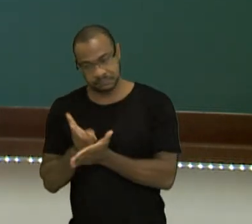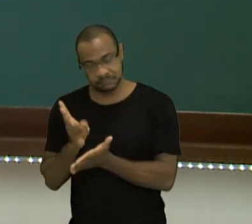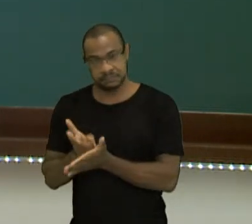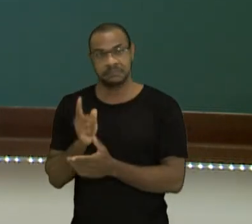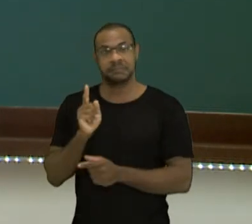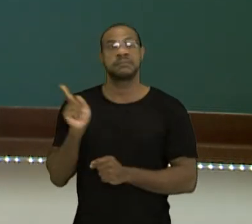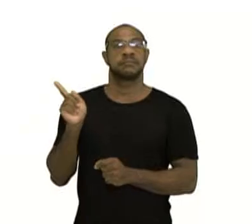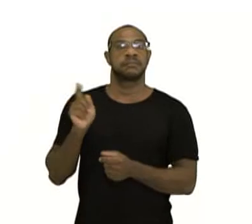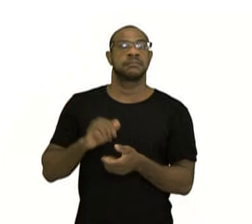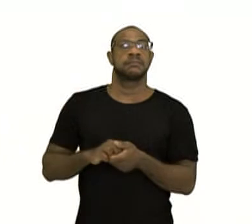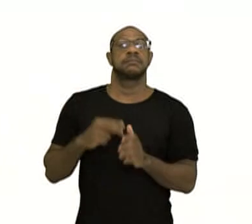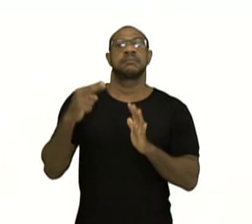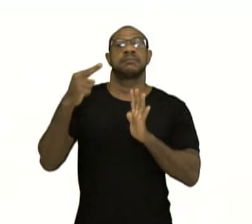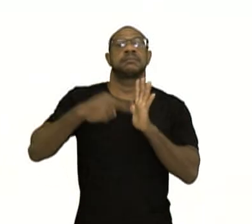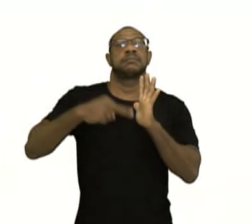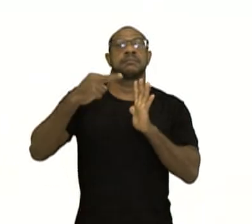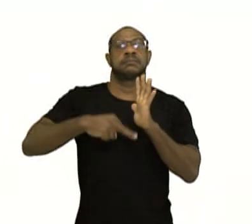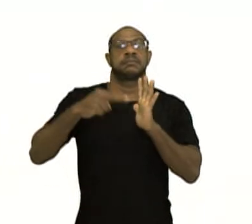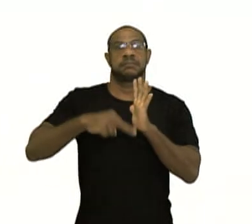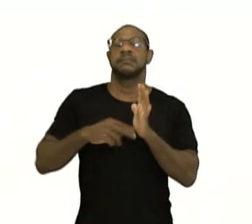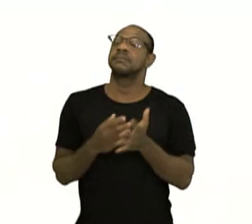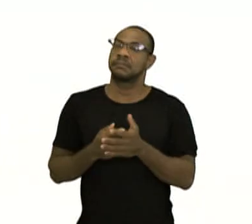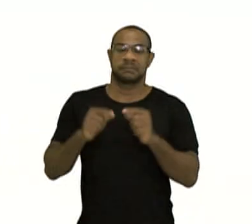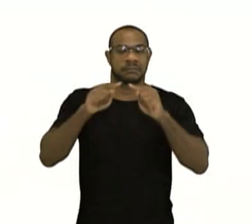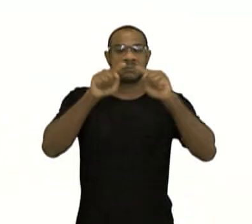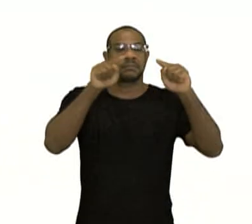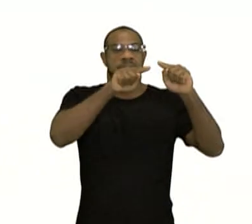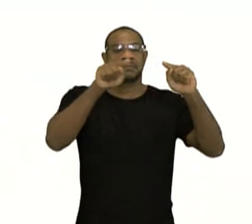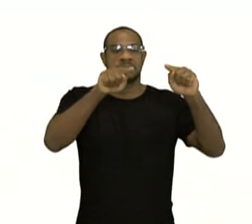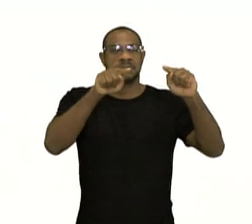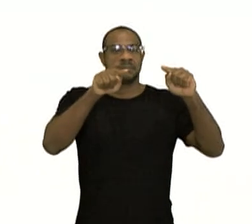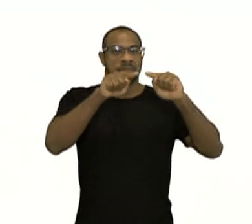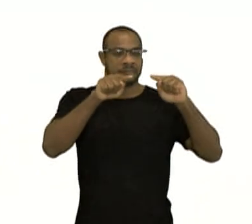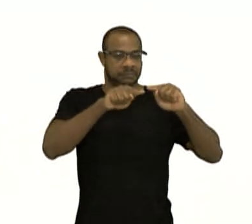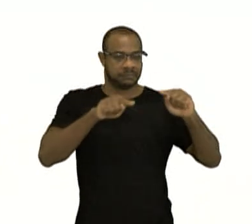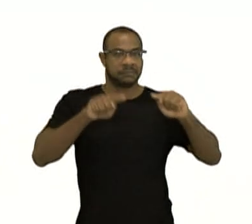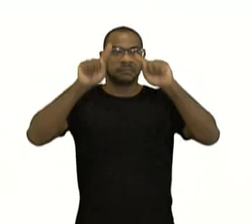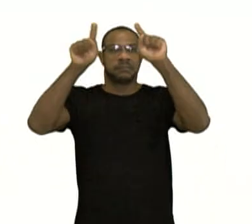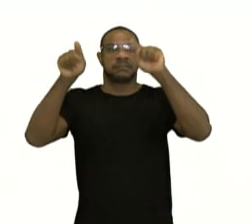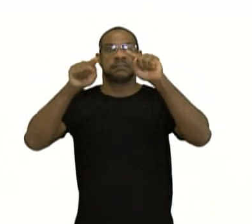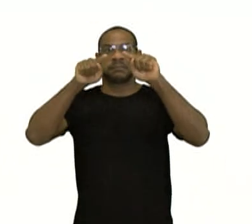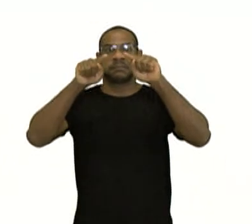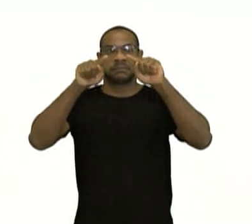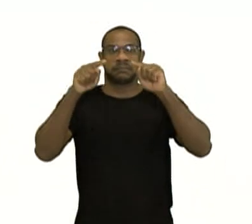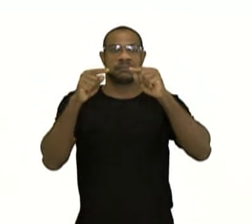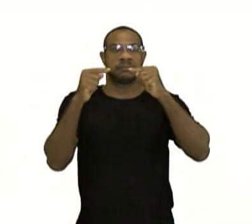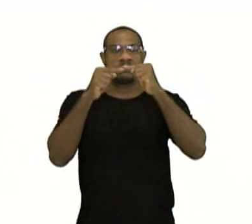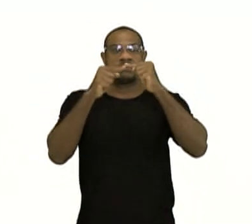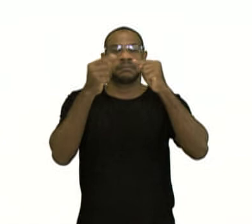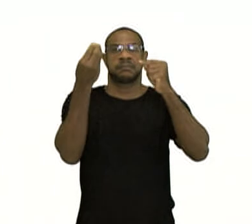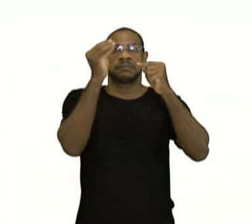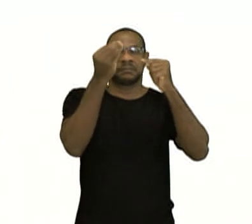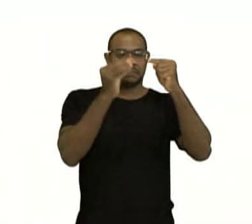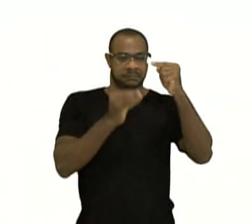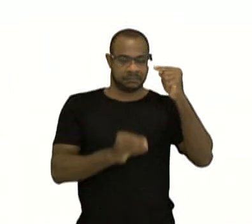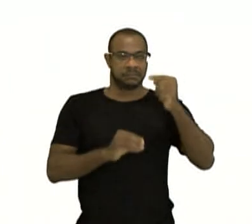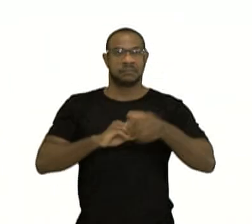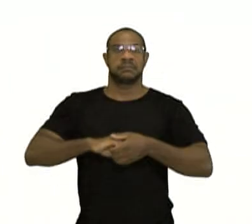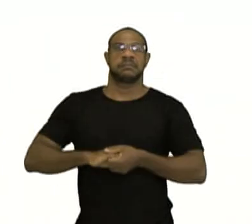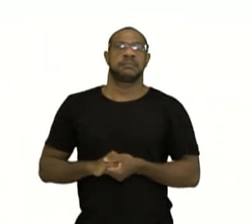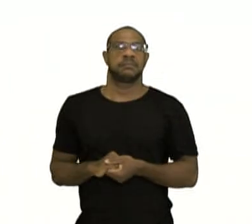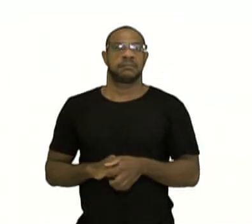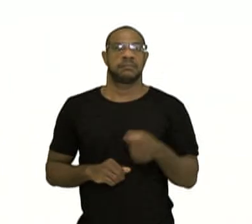Instantes, relleña los espacios con el condicional simple. Comer más helados y